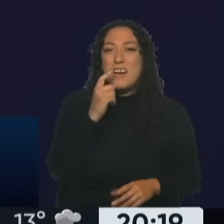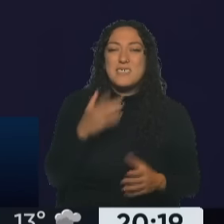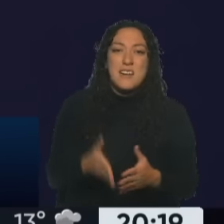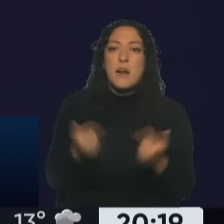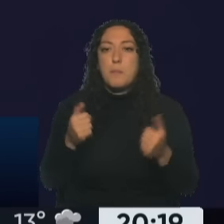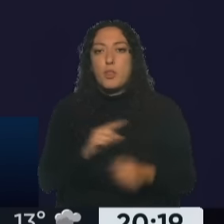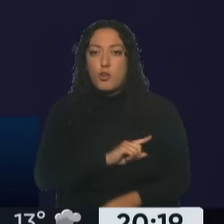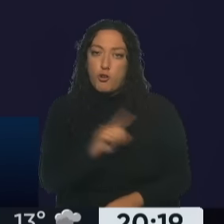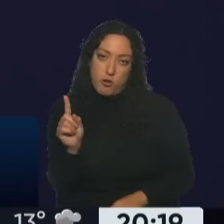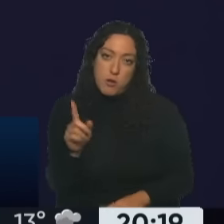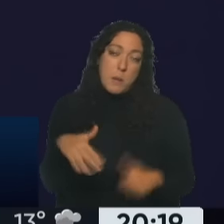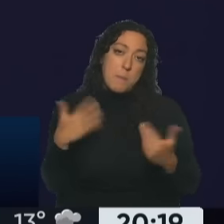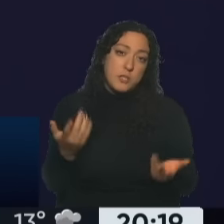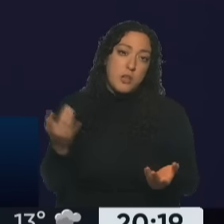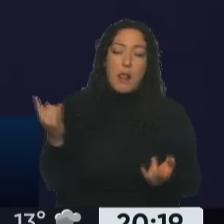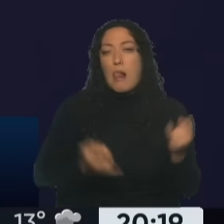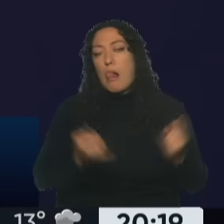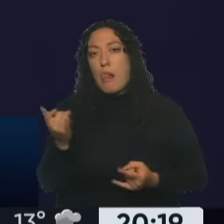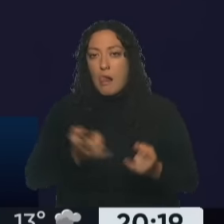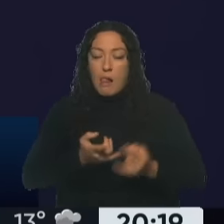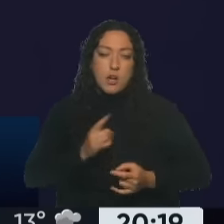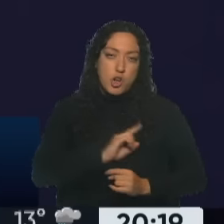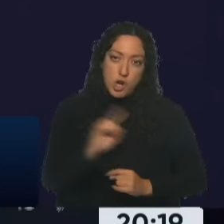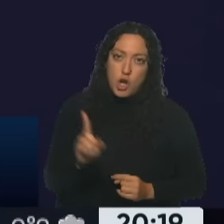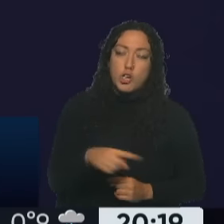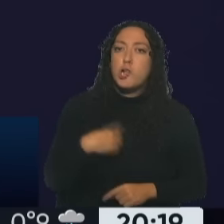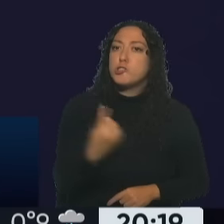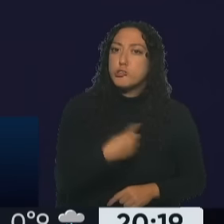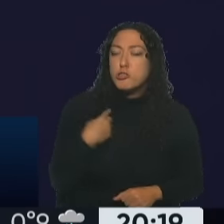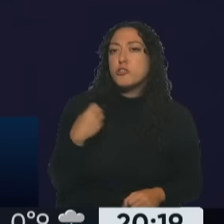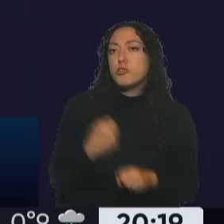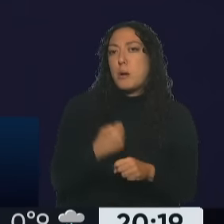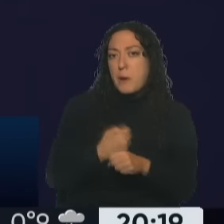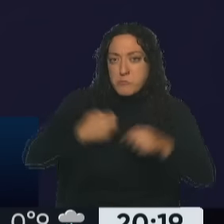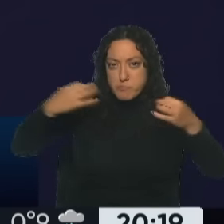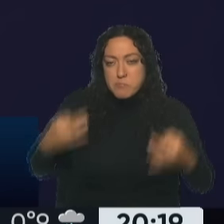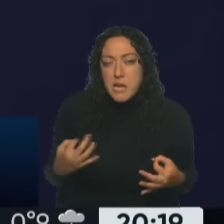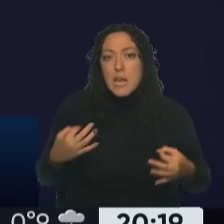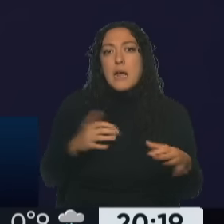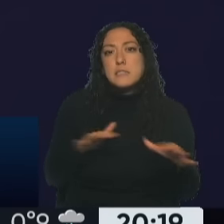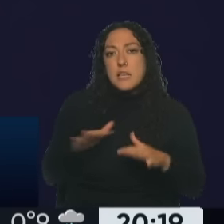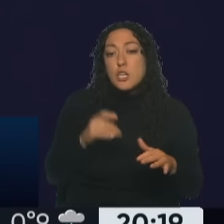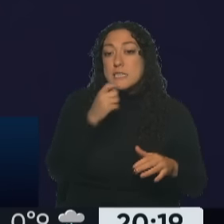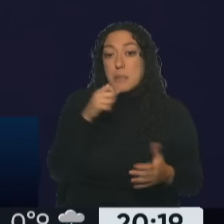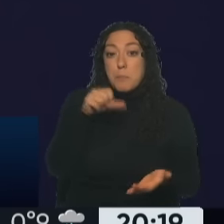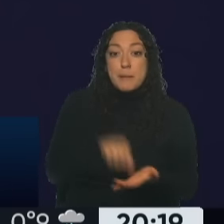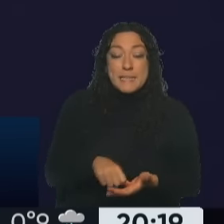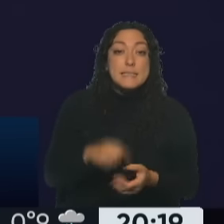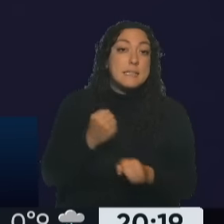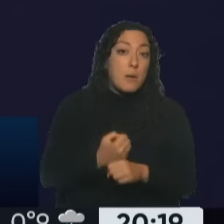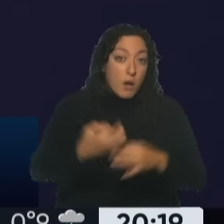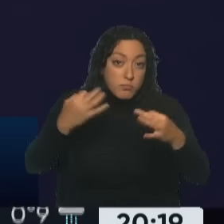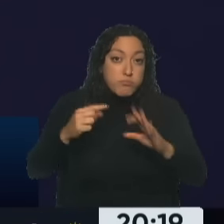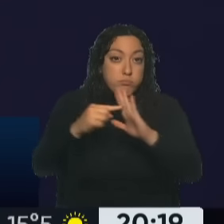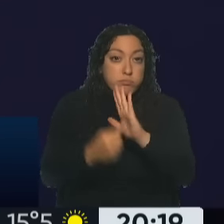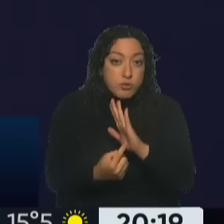nosotros no vamos a mentirle al a la gente estamos haciendo lo que hay que hacer cuando un país hace lo que hay que hacer los